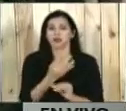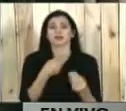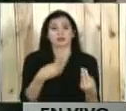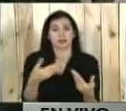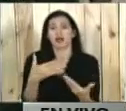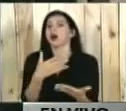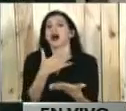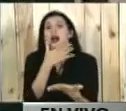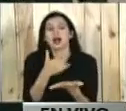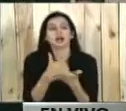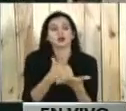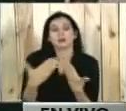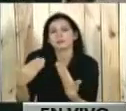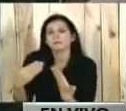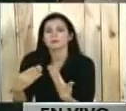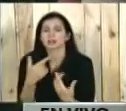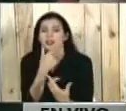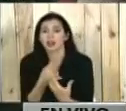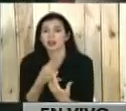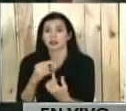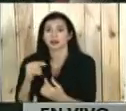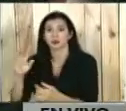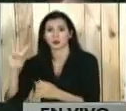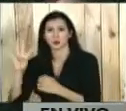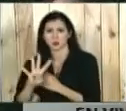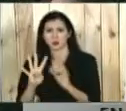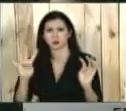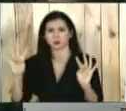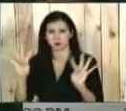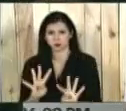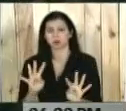diálogo. Son acompañantes que facilitan el diálogo.